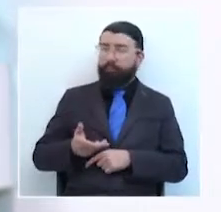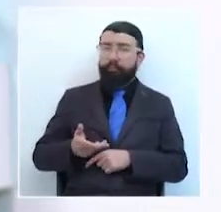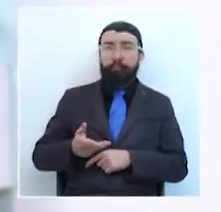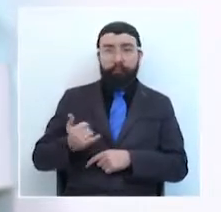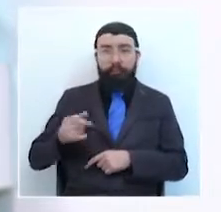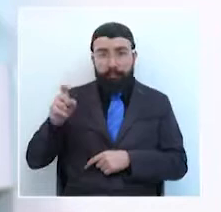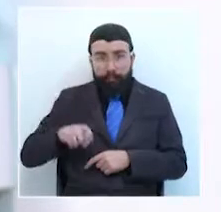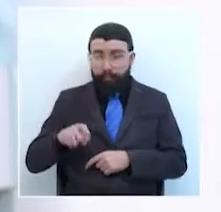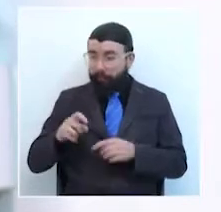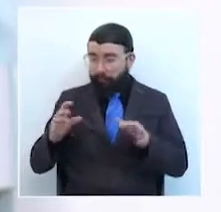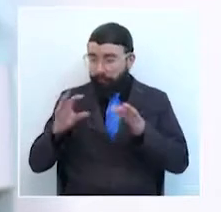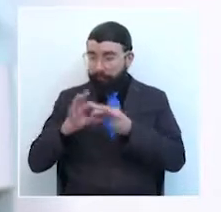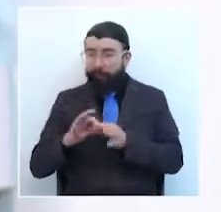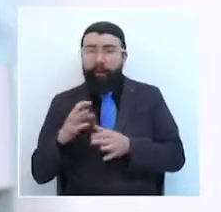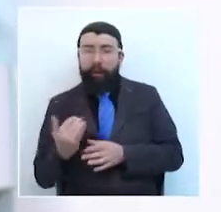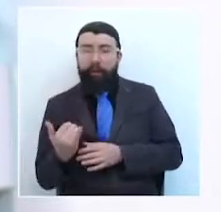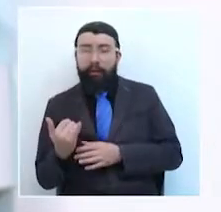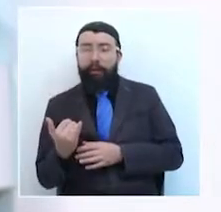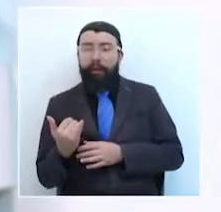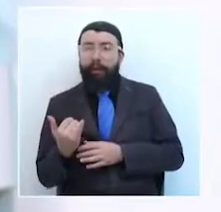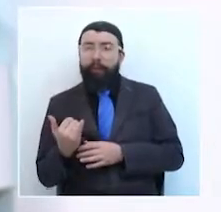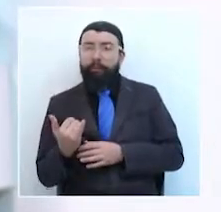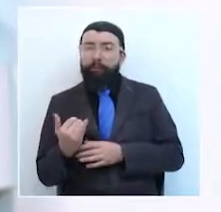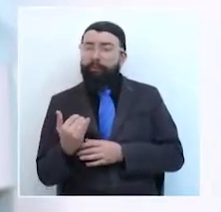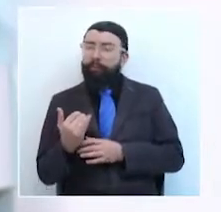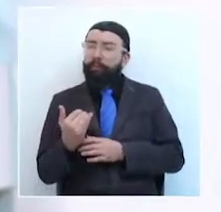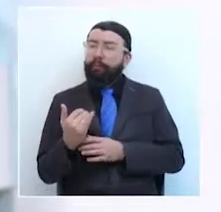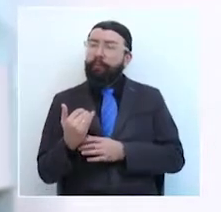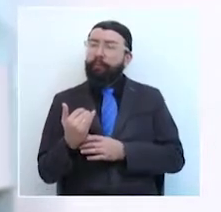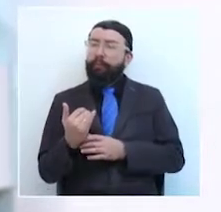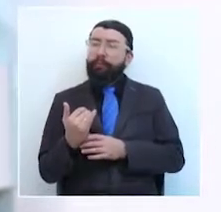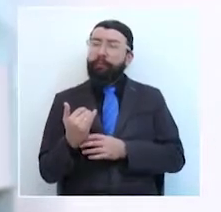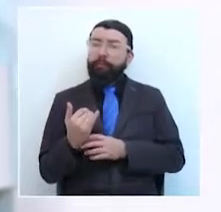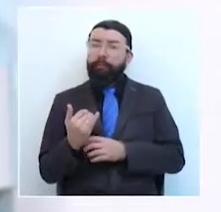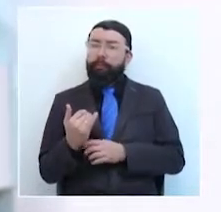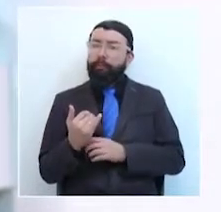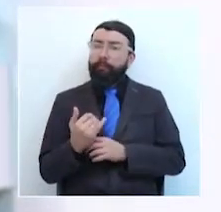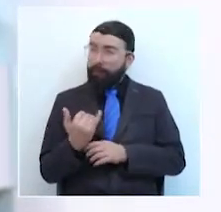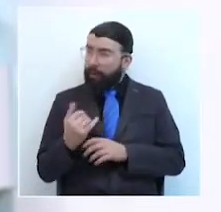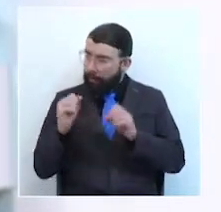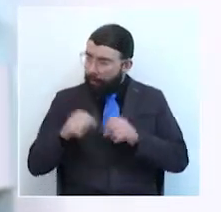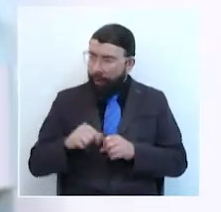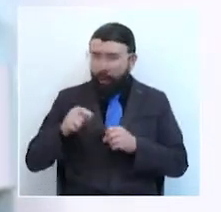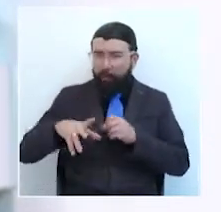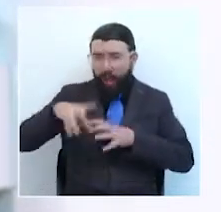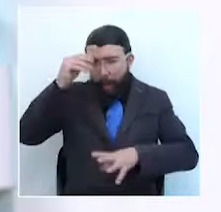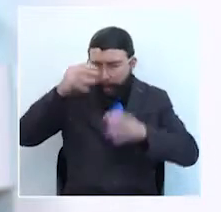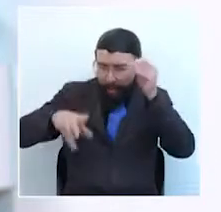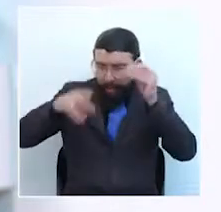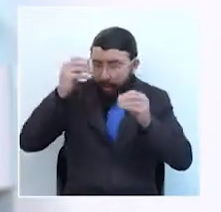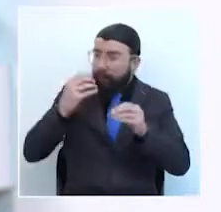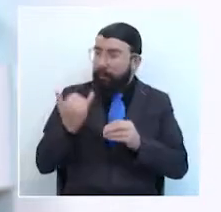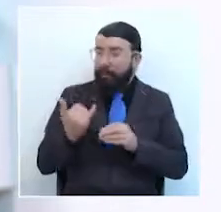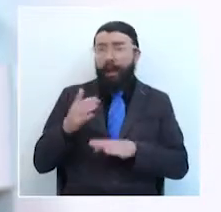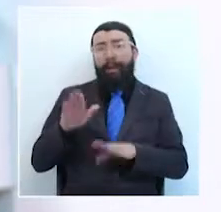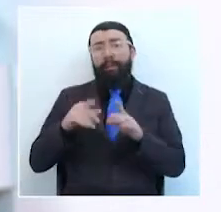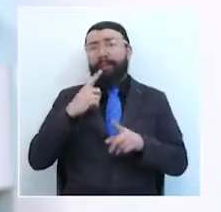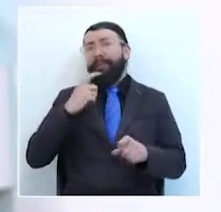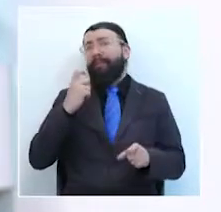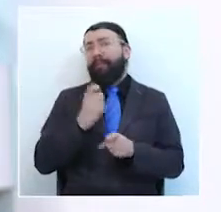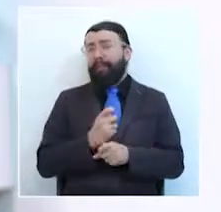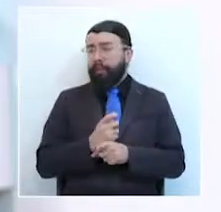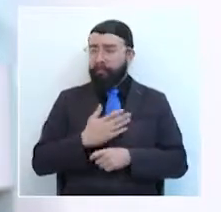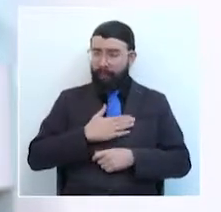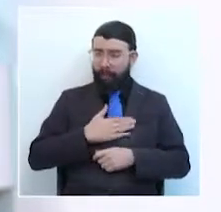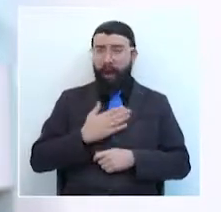través desde luego de los mecanismos que podamos aprender porque a veces es difícil no sólo